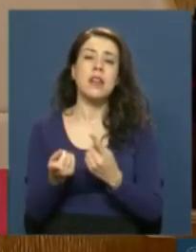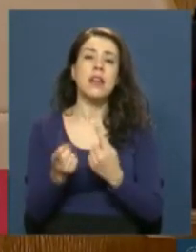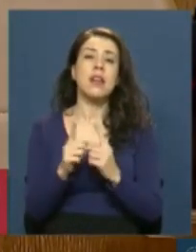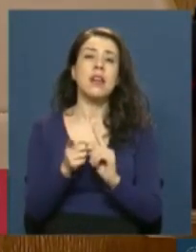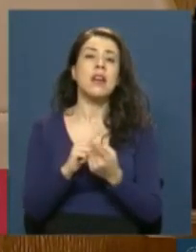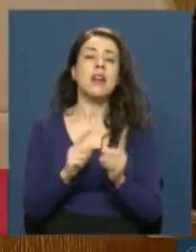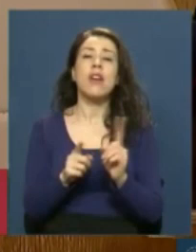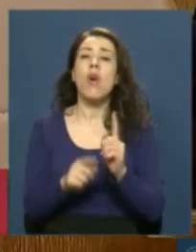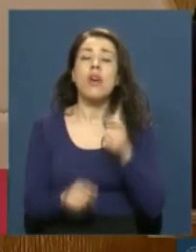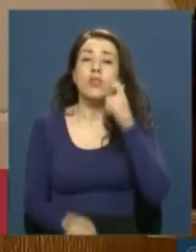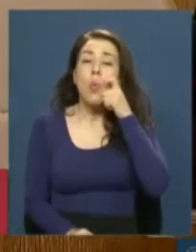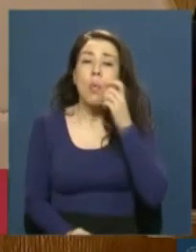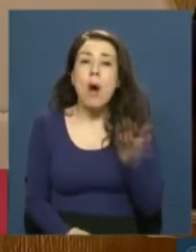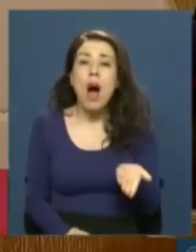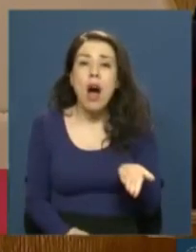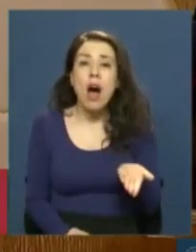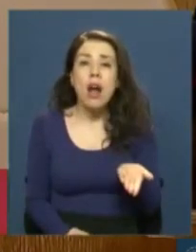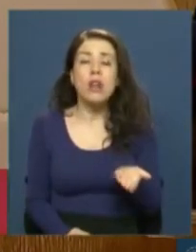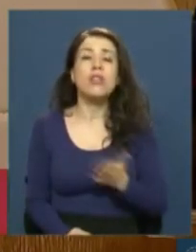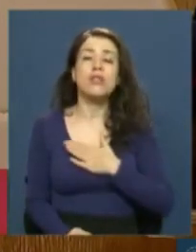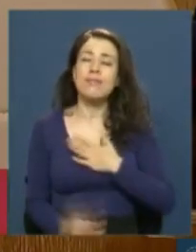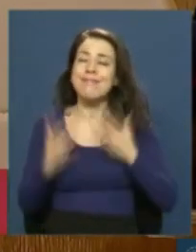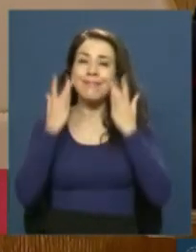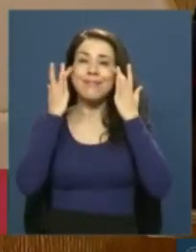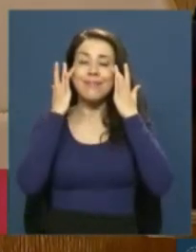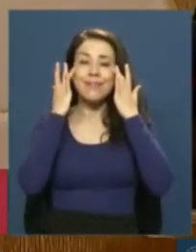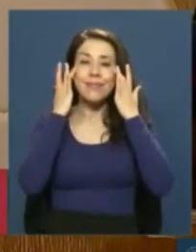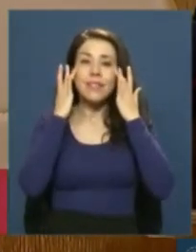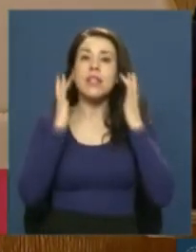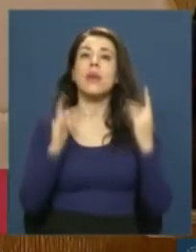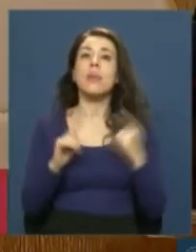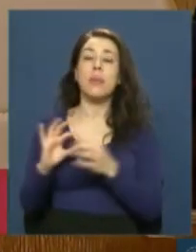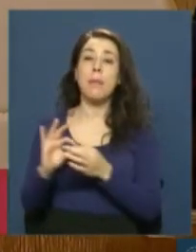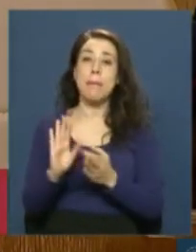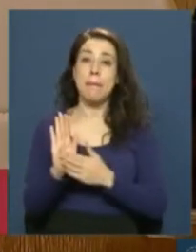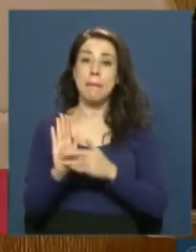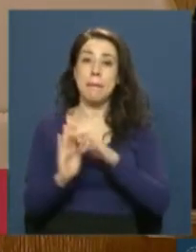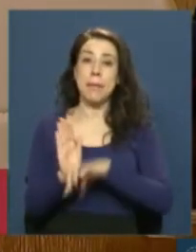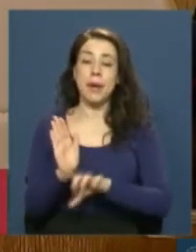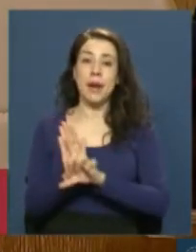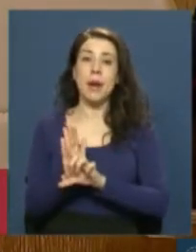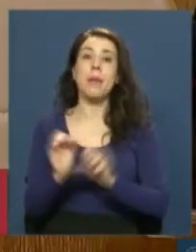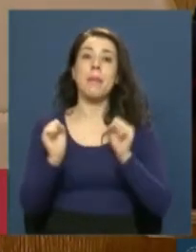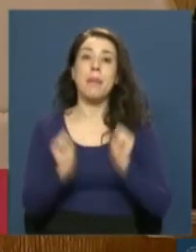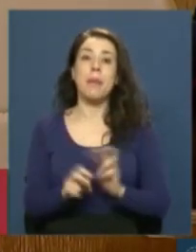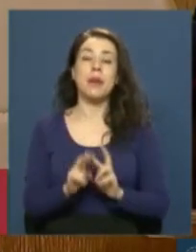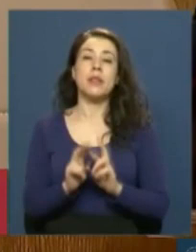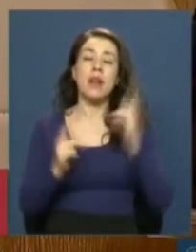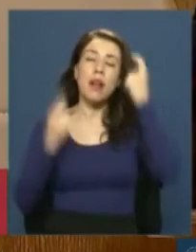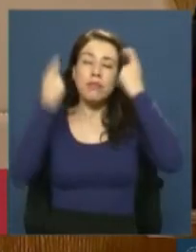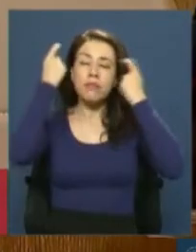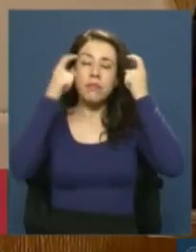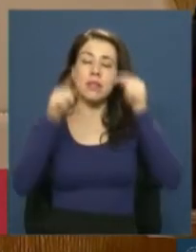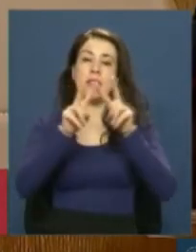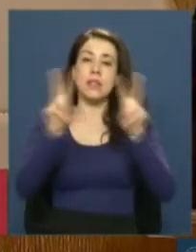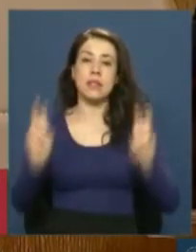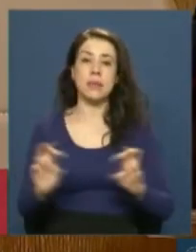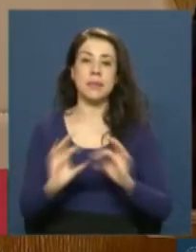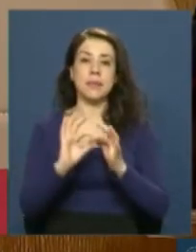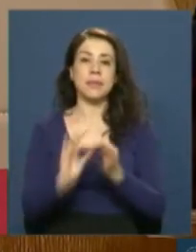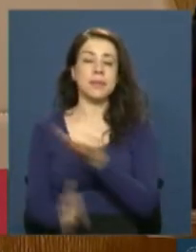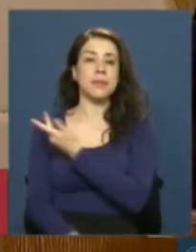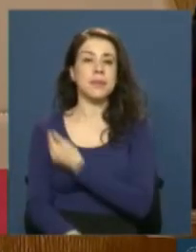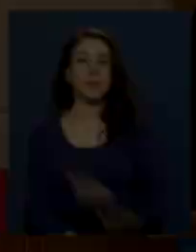no ser humano y por lo tanto yo me alegro mucho que a propósito este proyecto de ley podamos tener una reflexión de esa naturaleza muchas